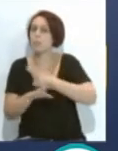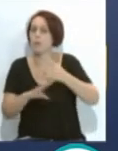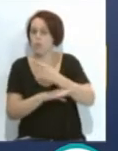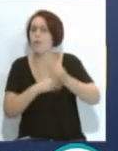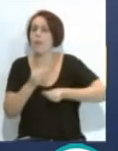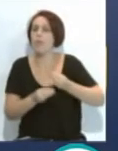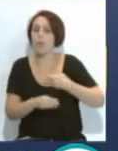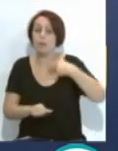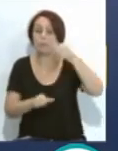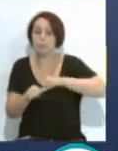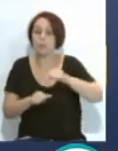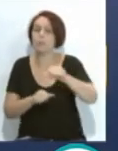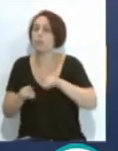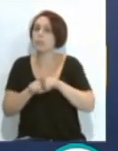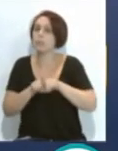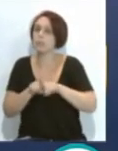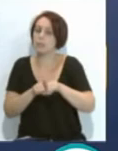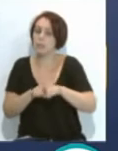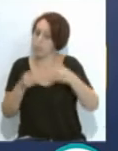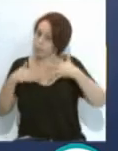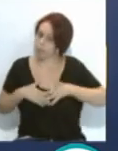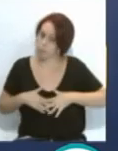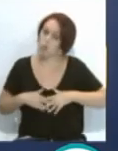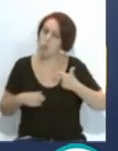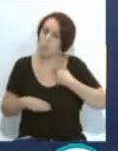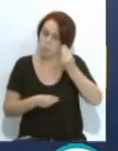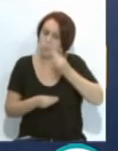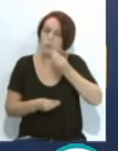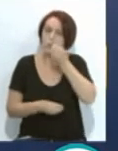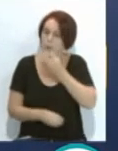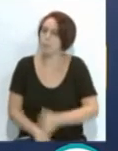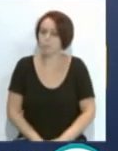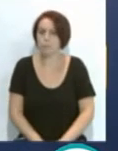partir de ahí acepto las críticas, incluso creo que son convenientes. Nosotros,